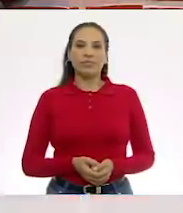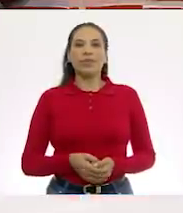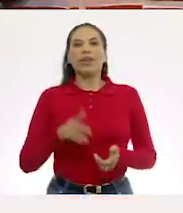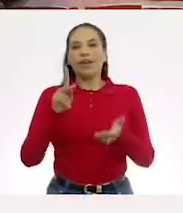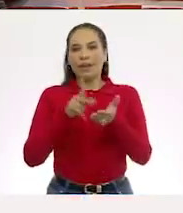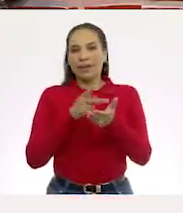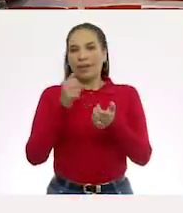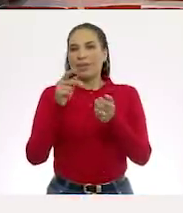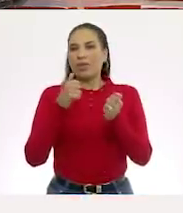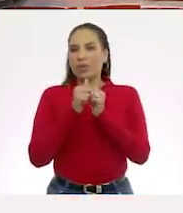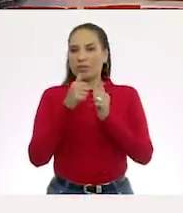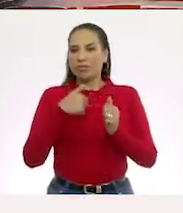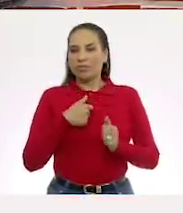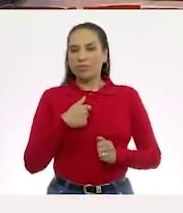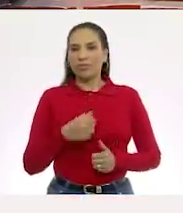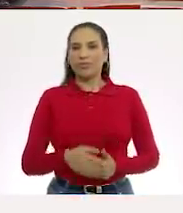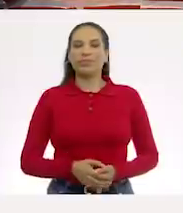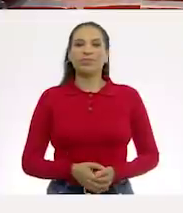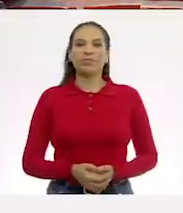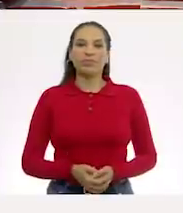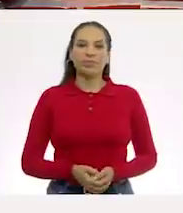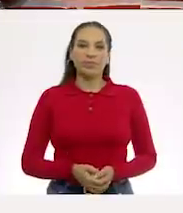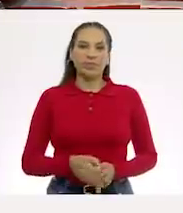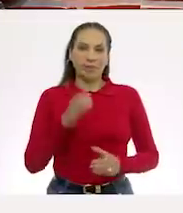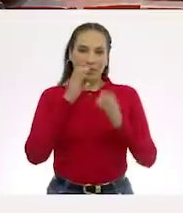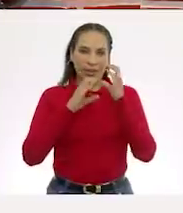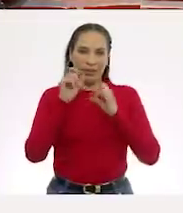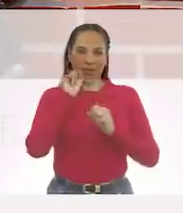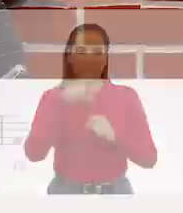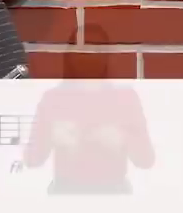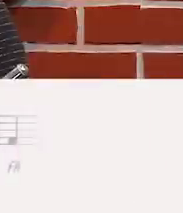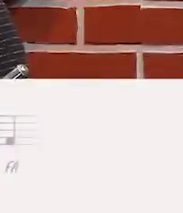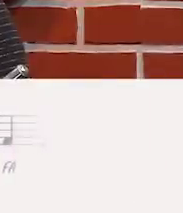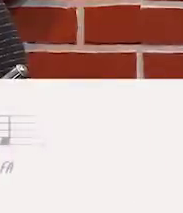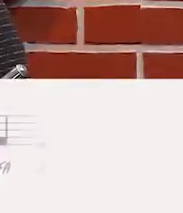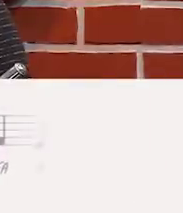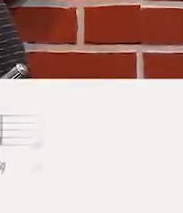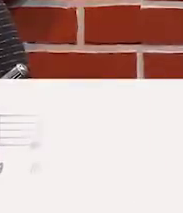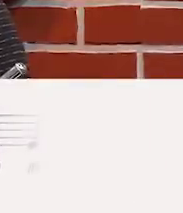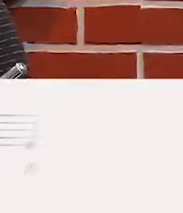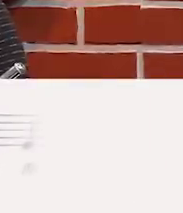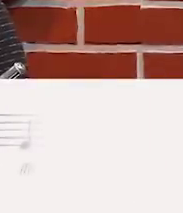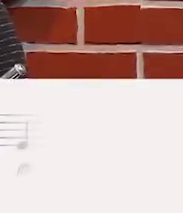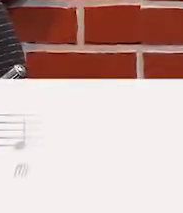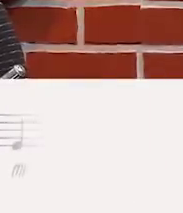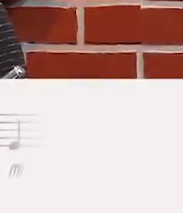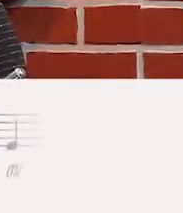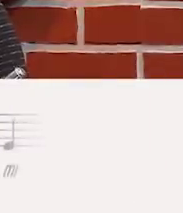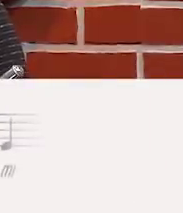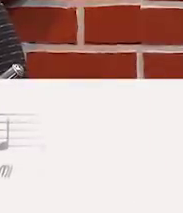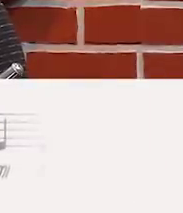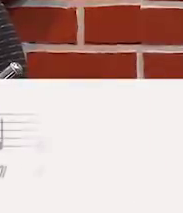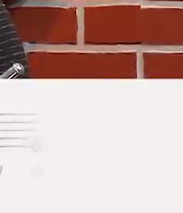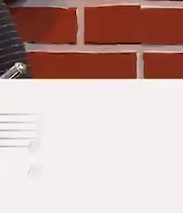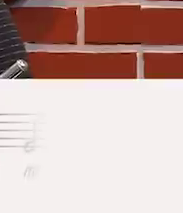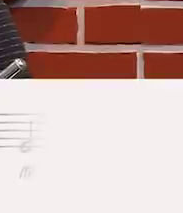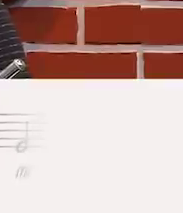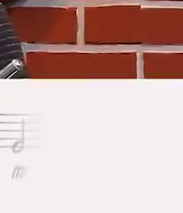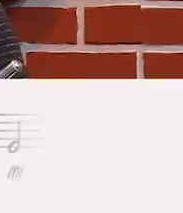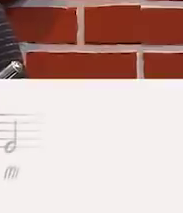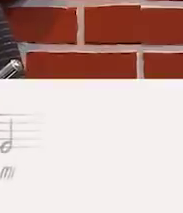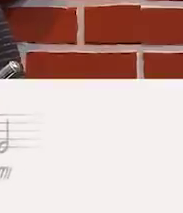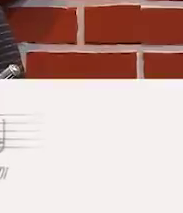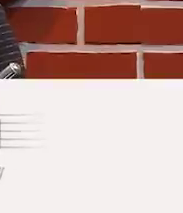Repitan conmigo. Fa, sol, la, la, sol, fa, mi, re, re, mi, fa,